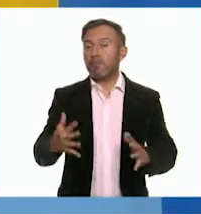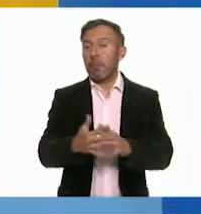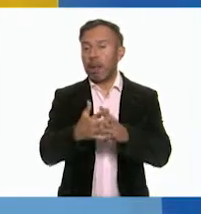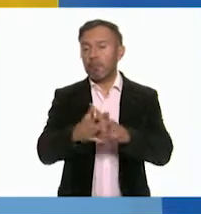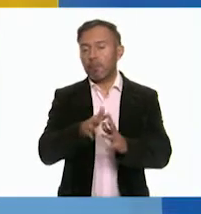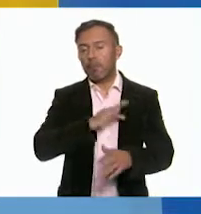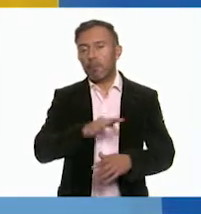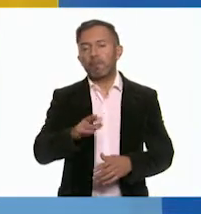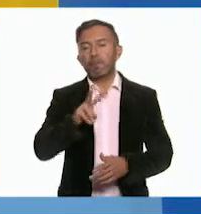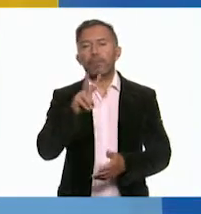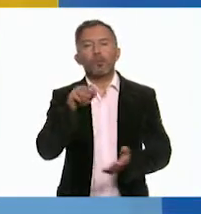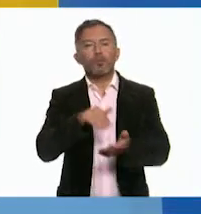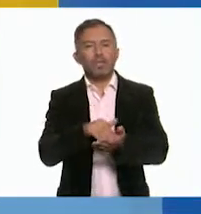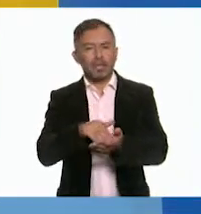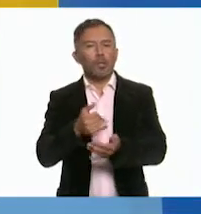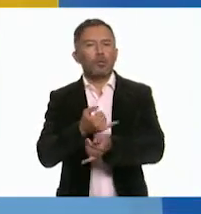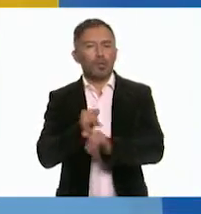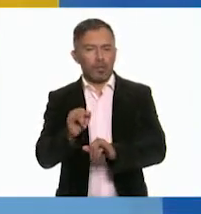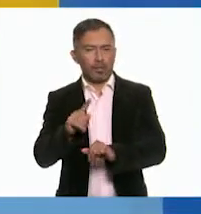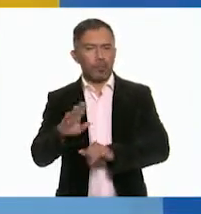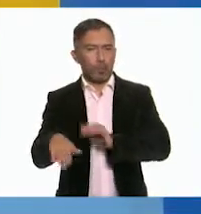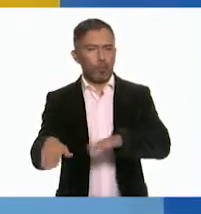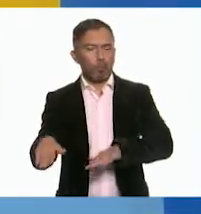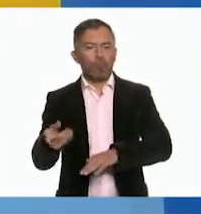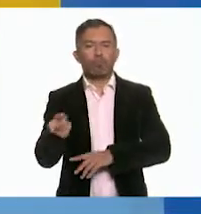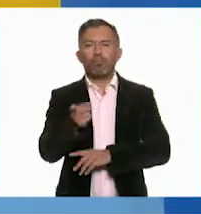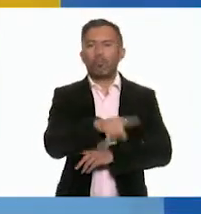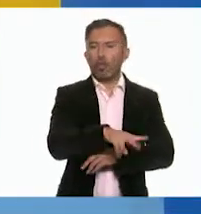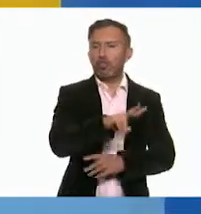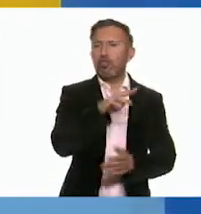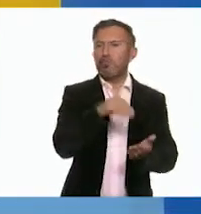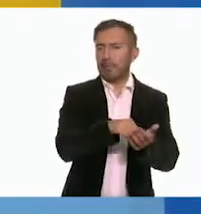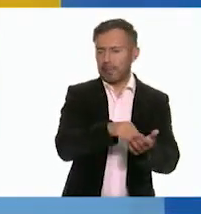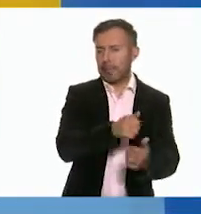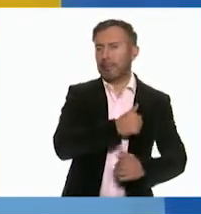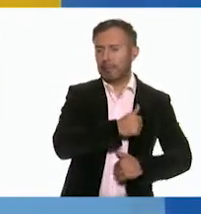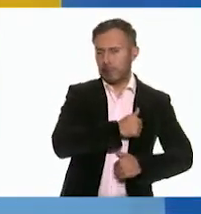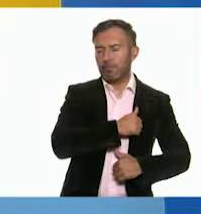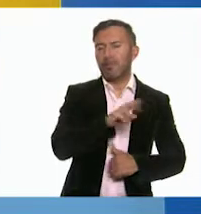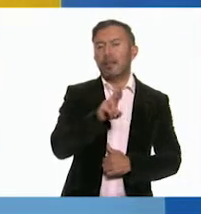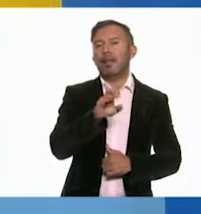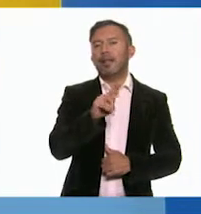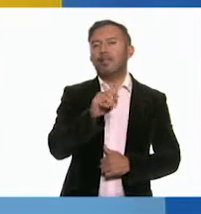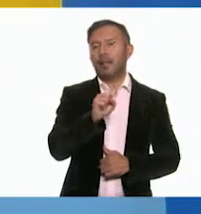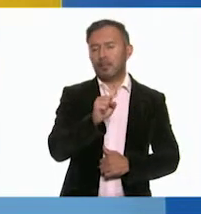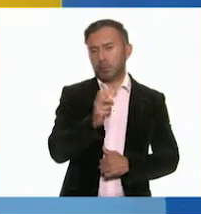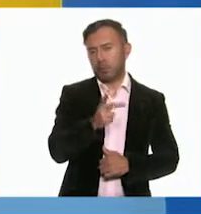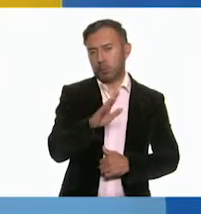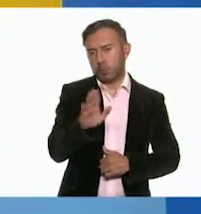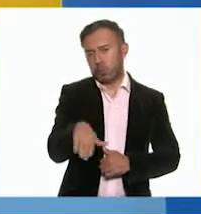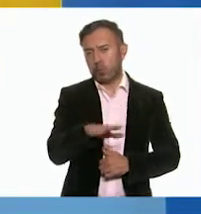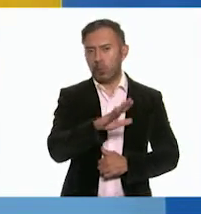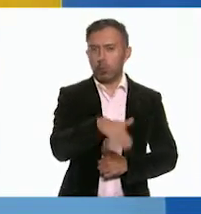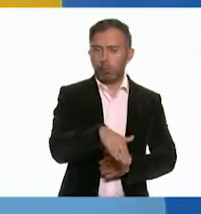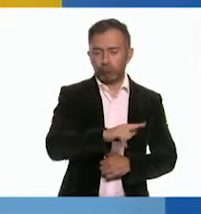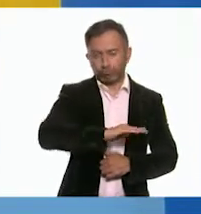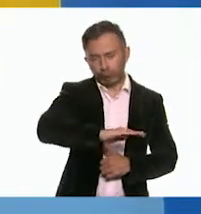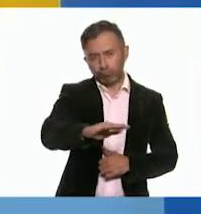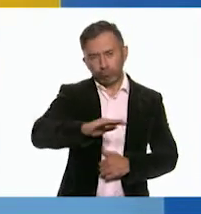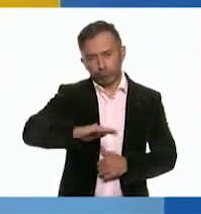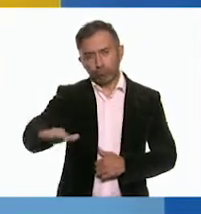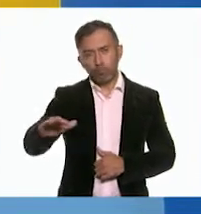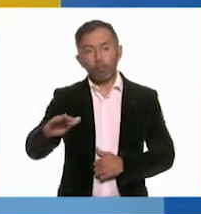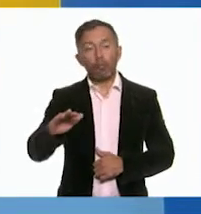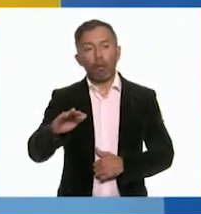2,000 insurgentes y aproximadamente 2,000 realistas, aunque pese al triunfo, un gran número de